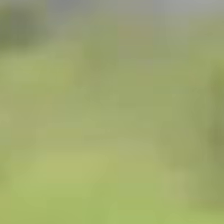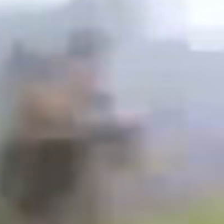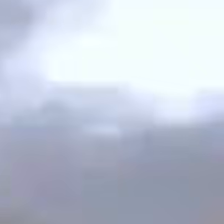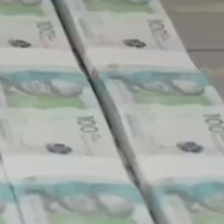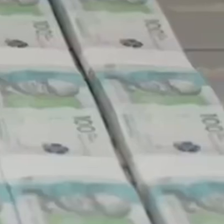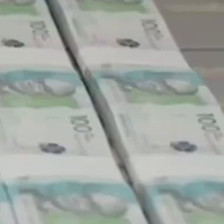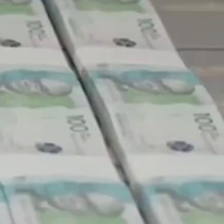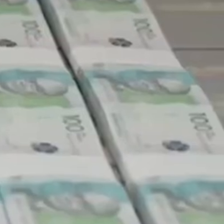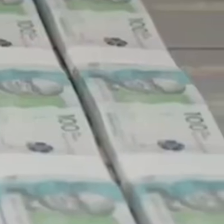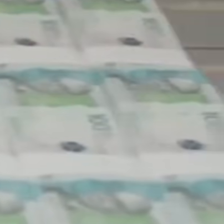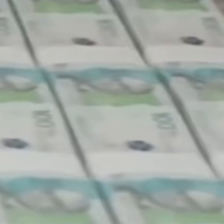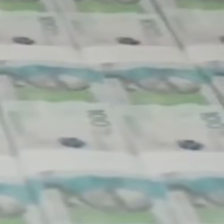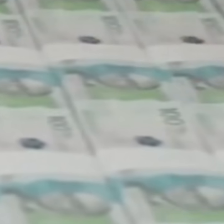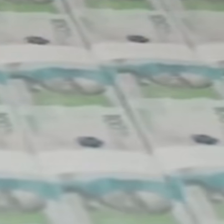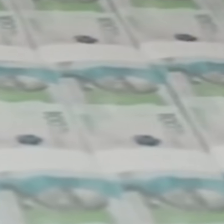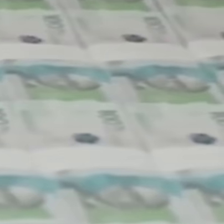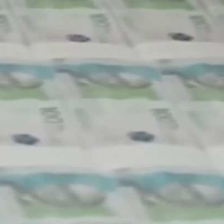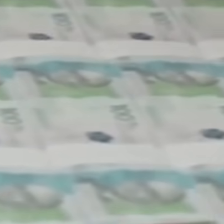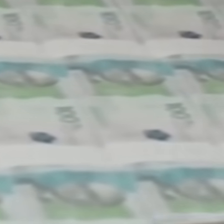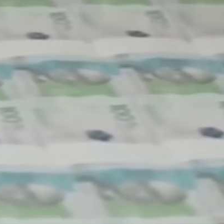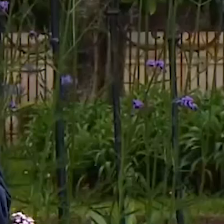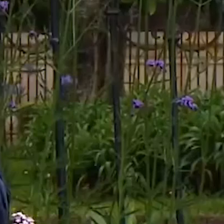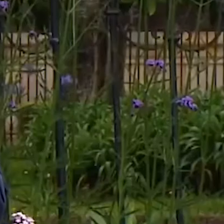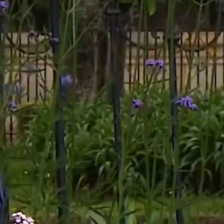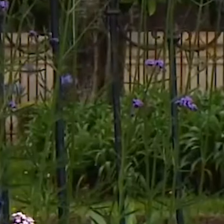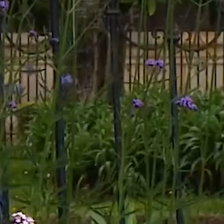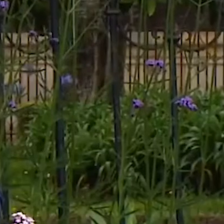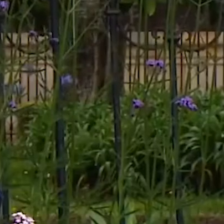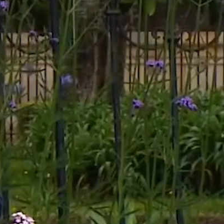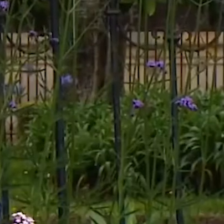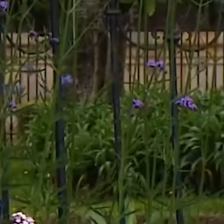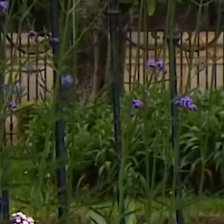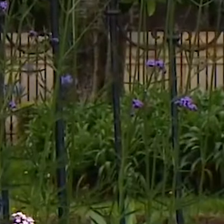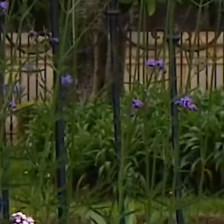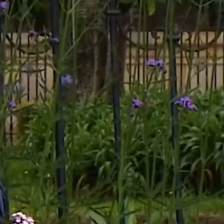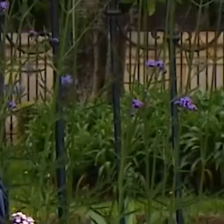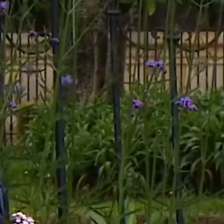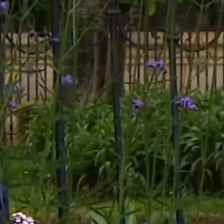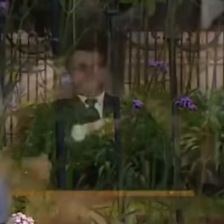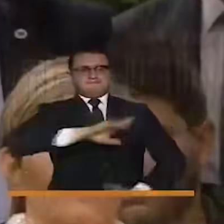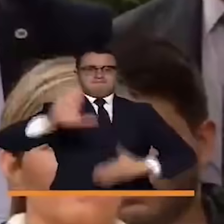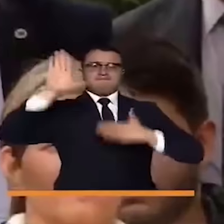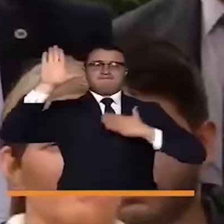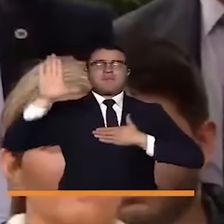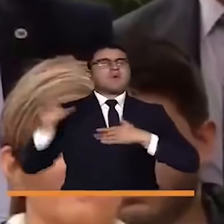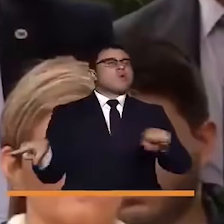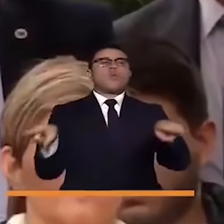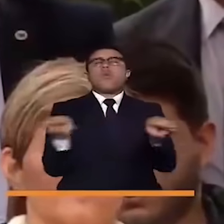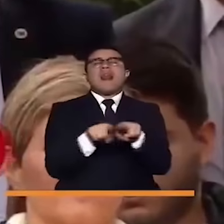También dijo que la economía se ha recuperado en el último año pese a los malos manejos del gobierno pasado.